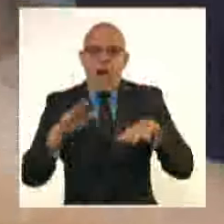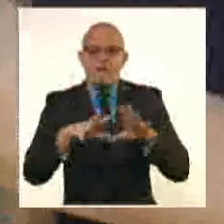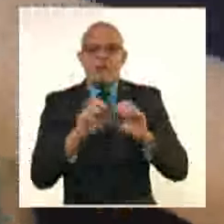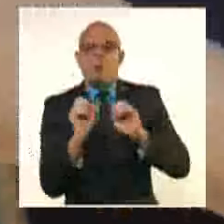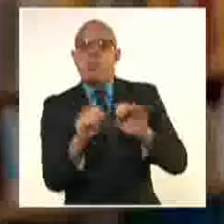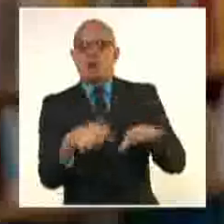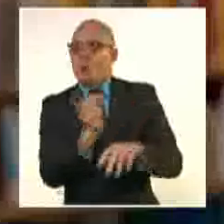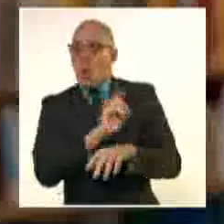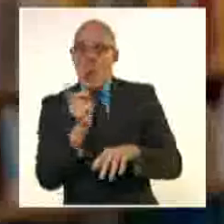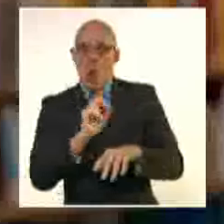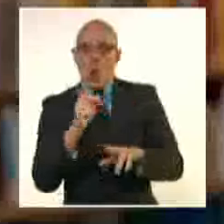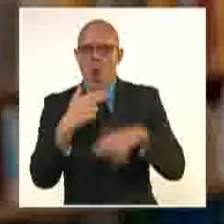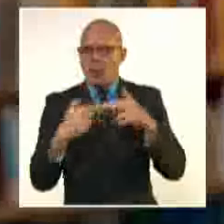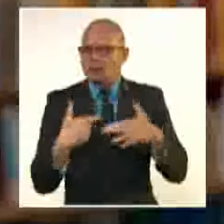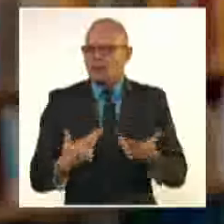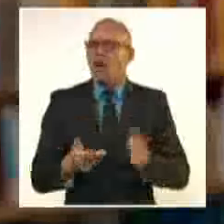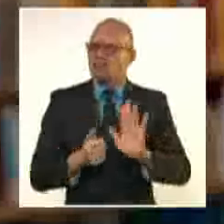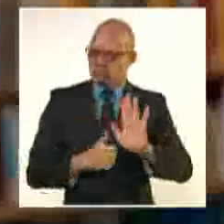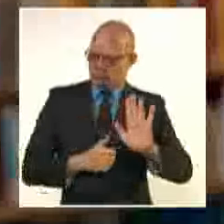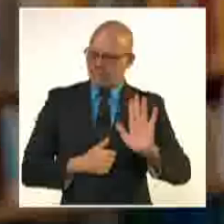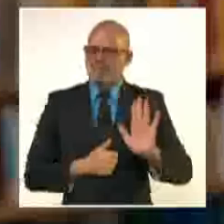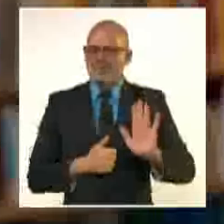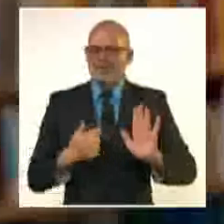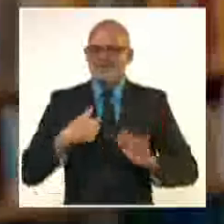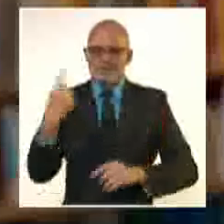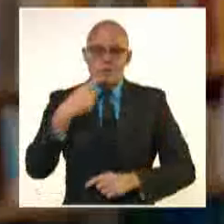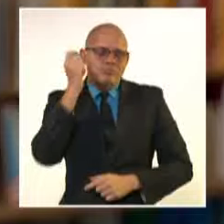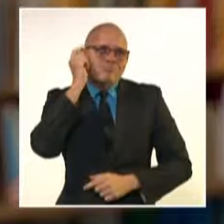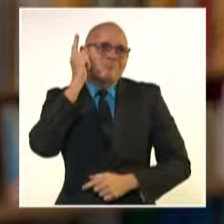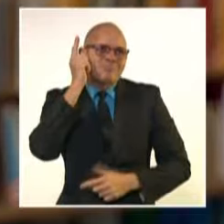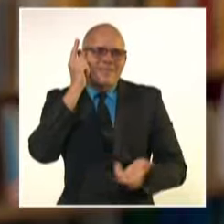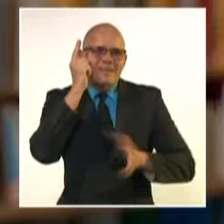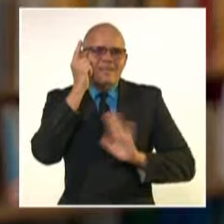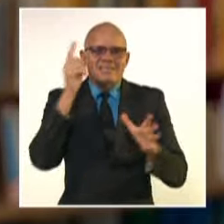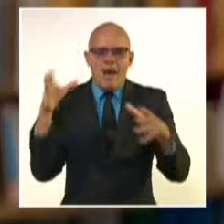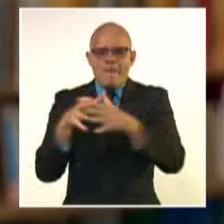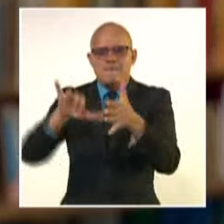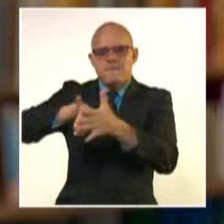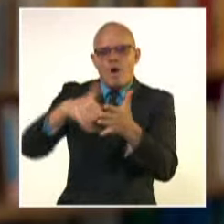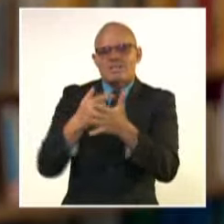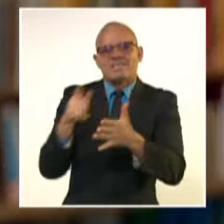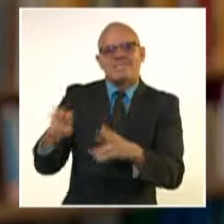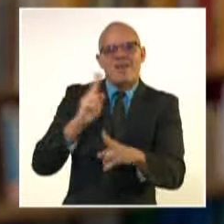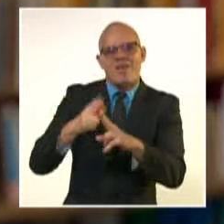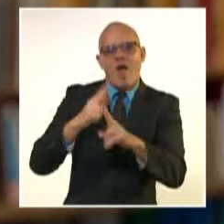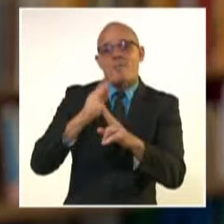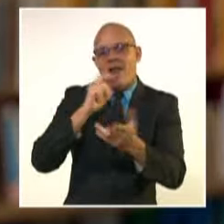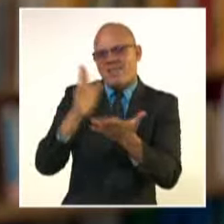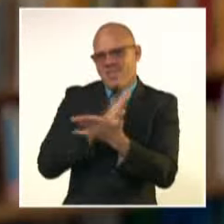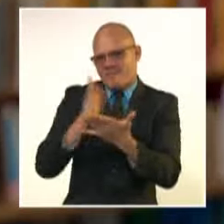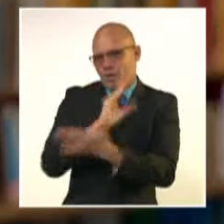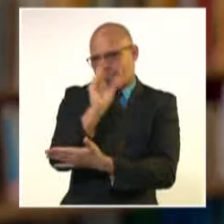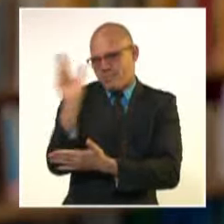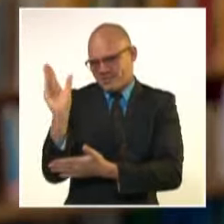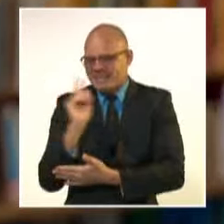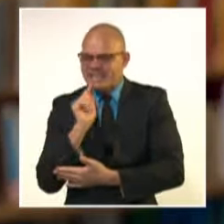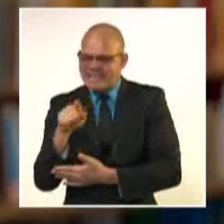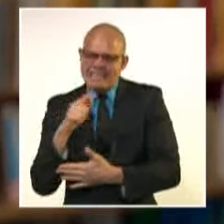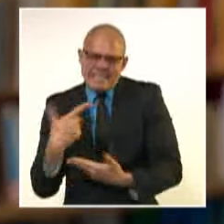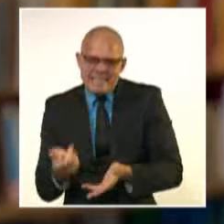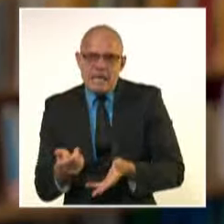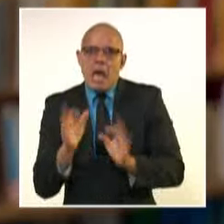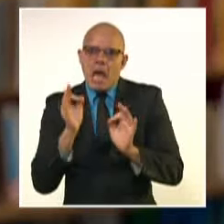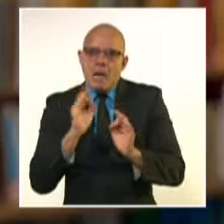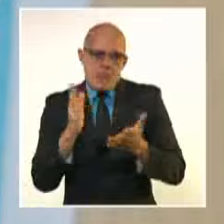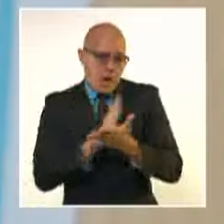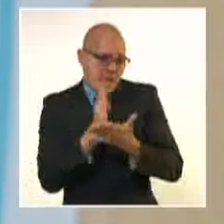como papel. Tuvimos la iniciativa de crear el proyecto Libreros desde La Mina, que no es más que ubicar libreros